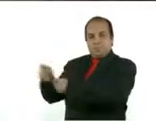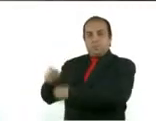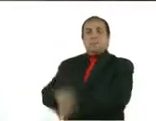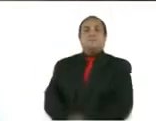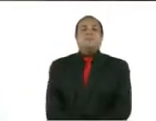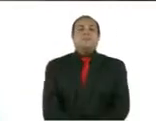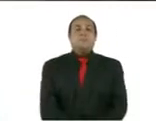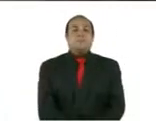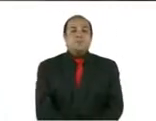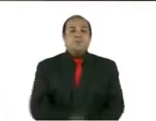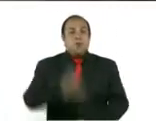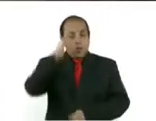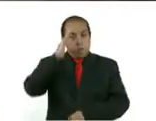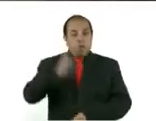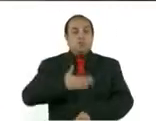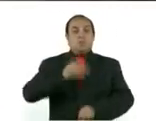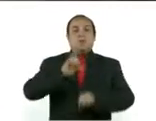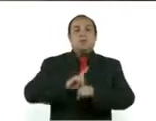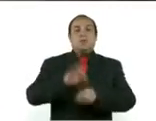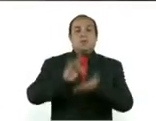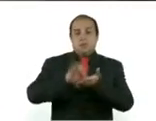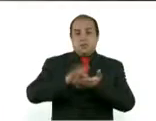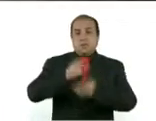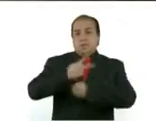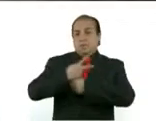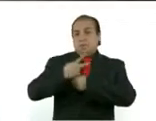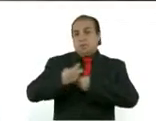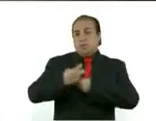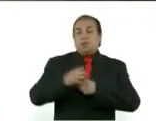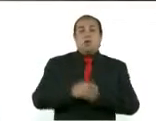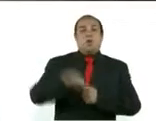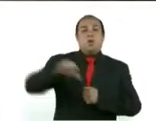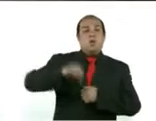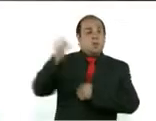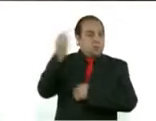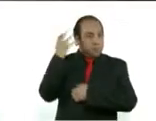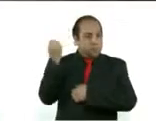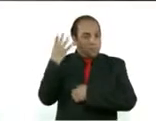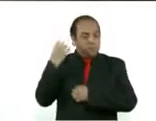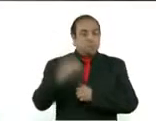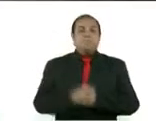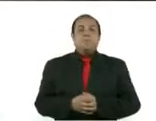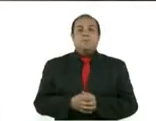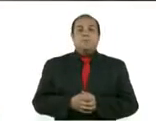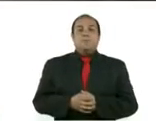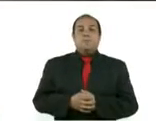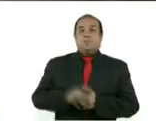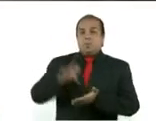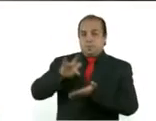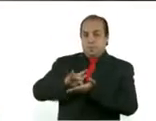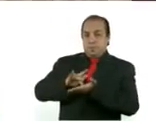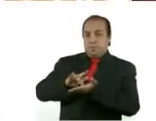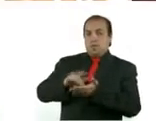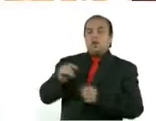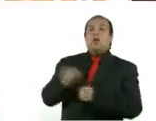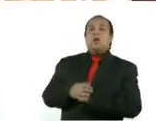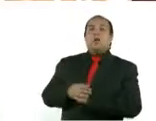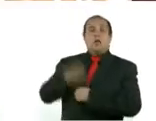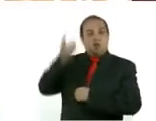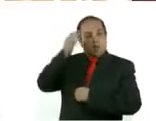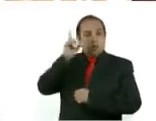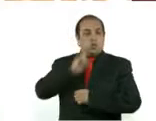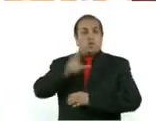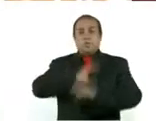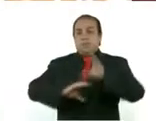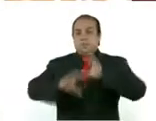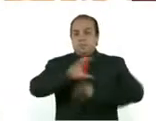¿Qué tal? Buenos días. Muchas gracias por invitarnos a esta conferencia de prensa. Le agradecemos mucho a la doctora Claudia Sheinbaum,